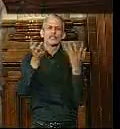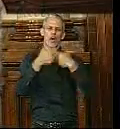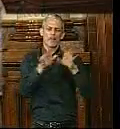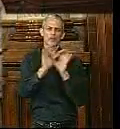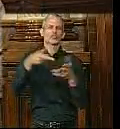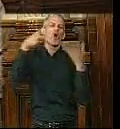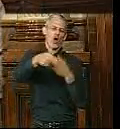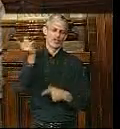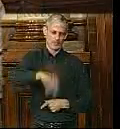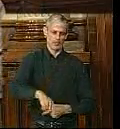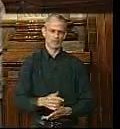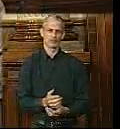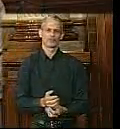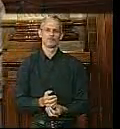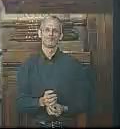encantar. Vamos a la pausa.